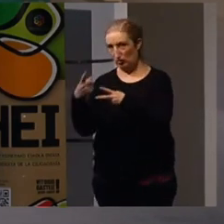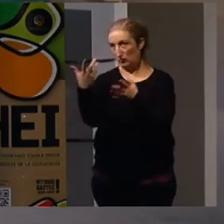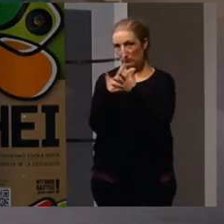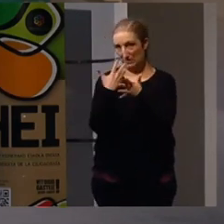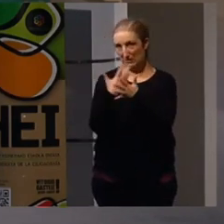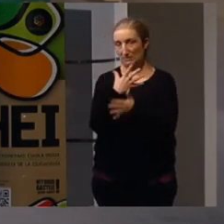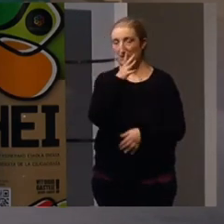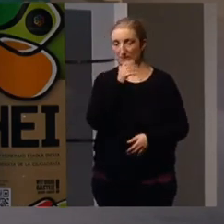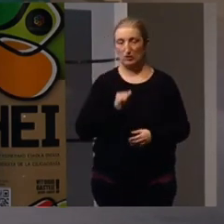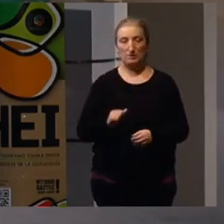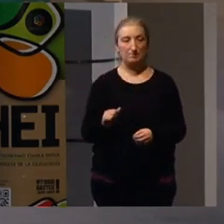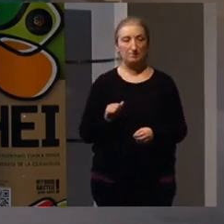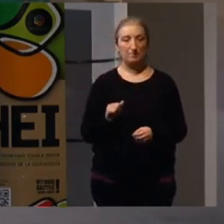¿no?